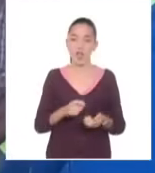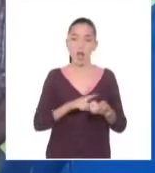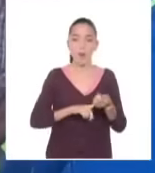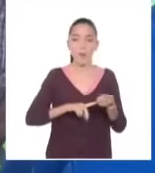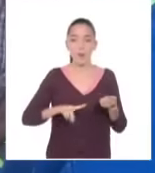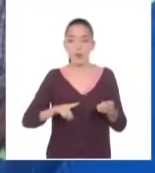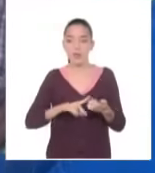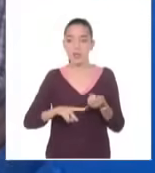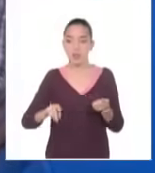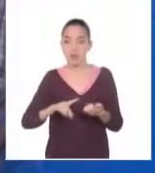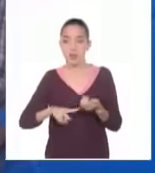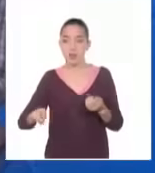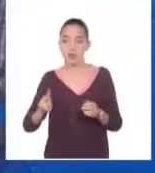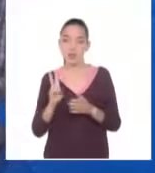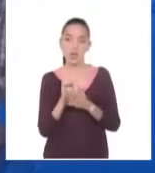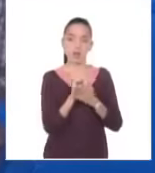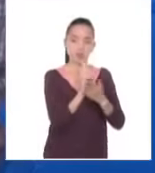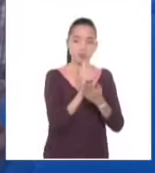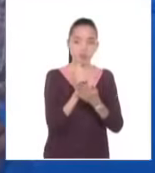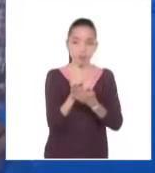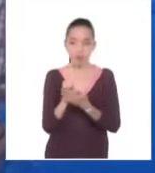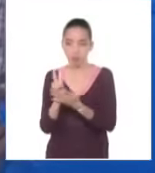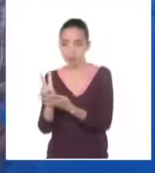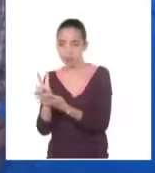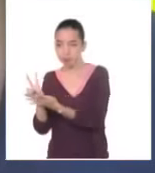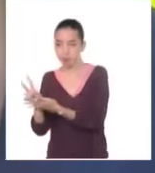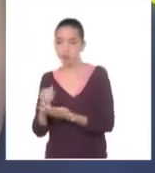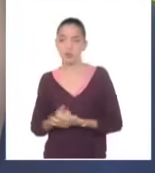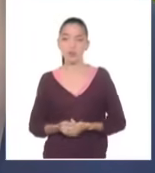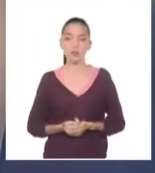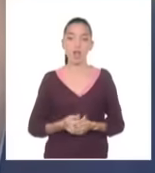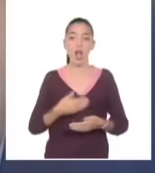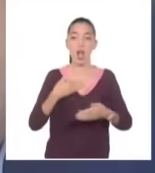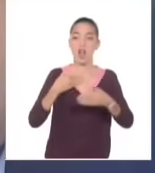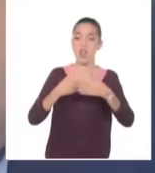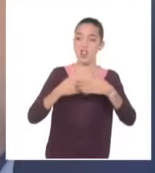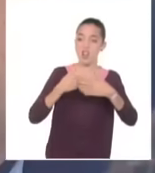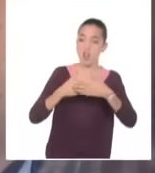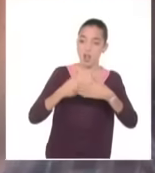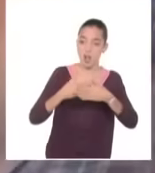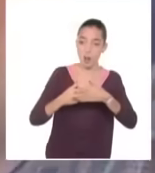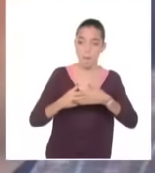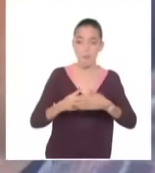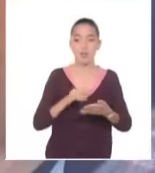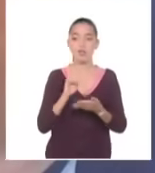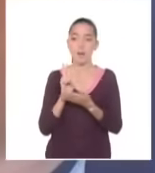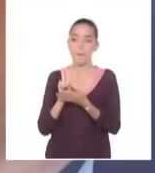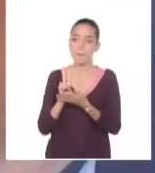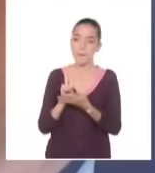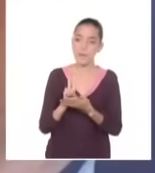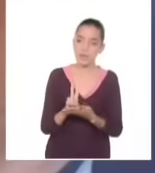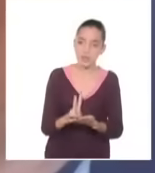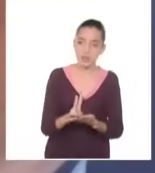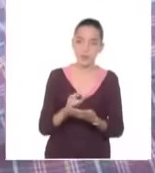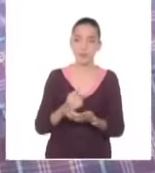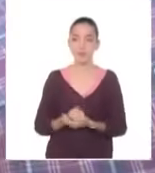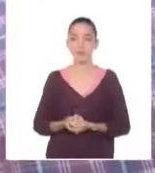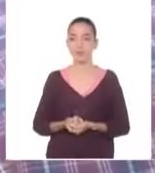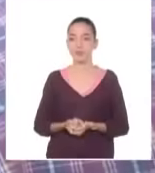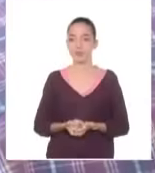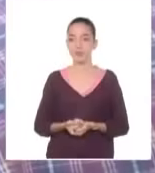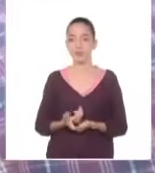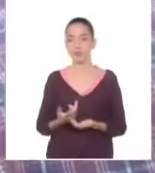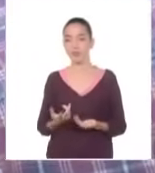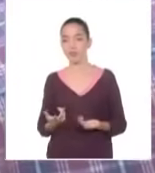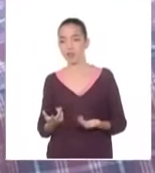solo estamos viendo las termoeléctricas, estamos viendo las termoeléctricas, llegamos hace un rato de Renté, estamos viendo la rotación